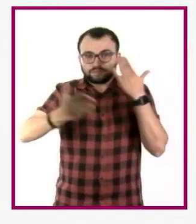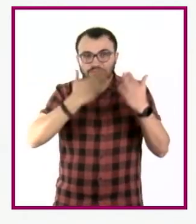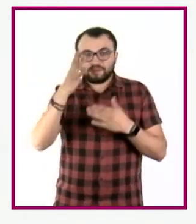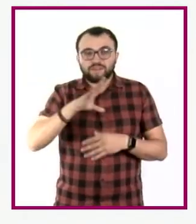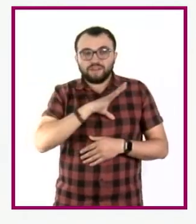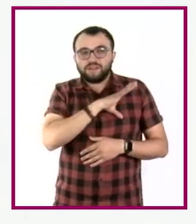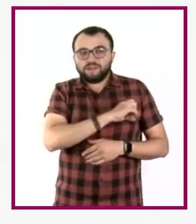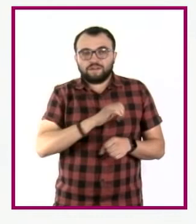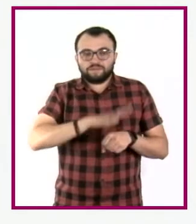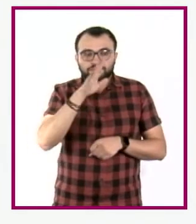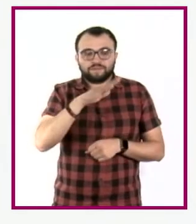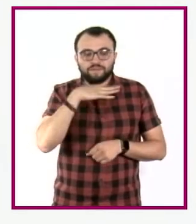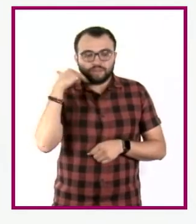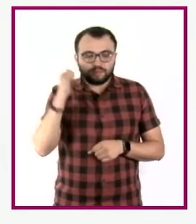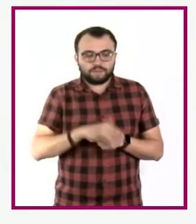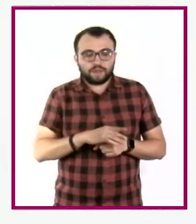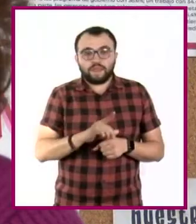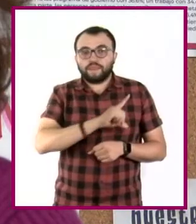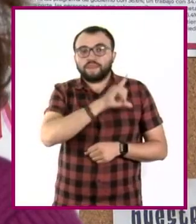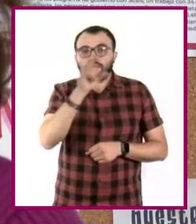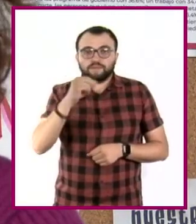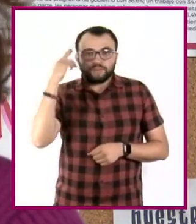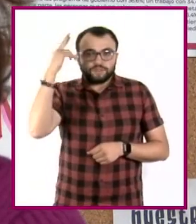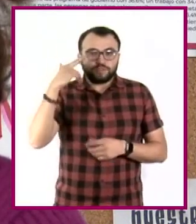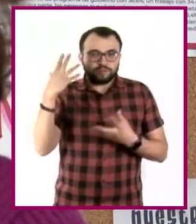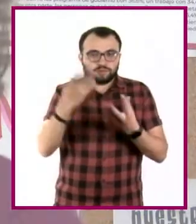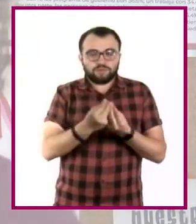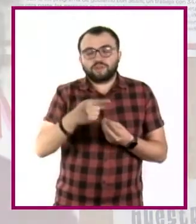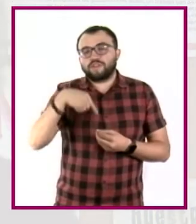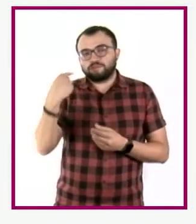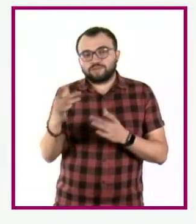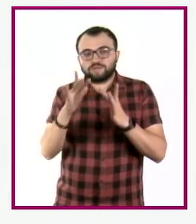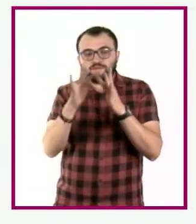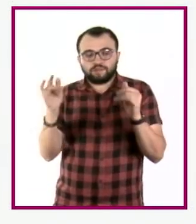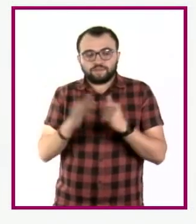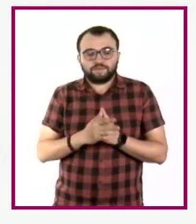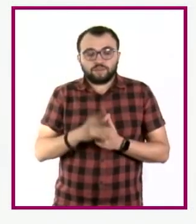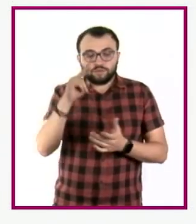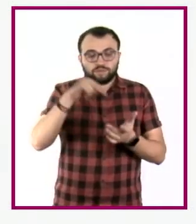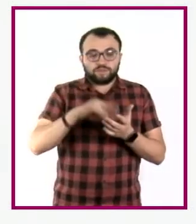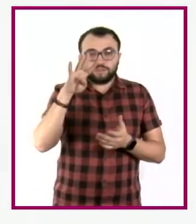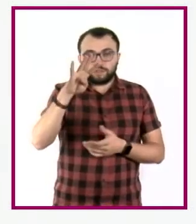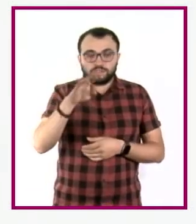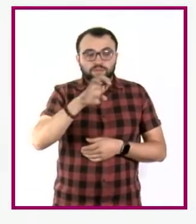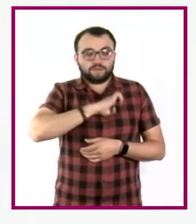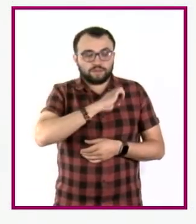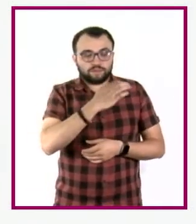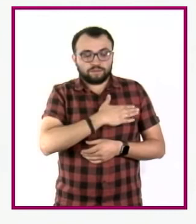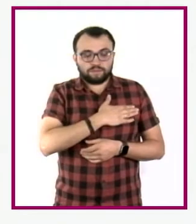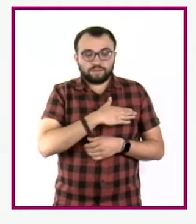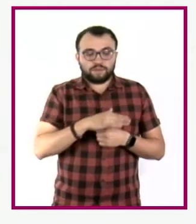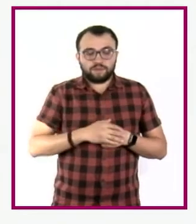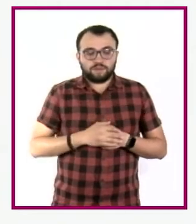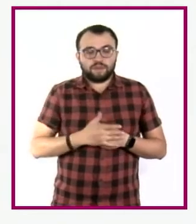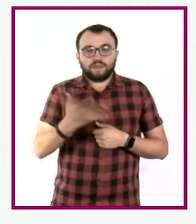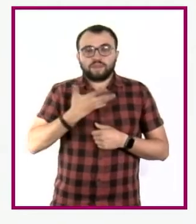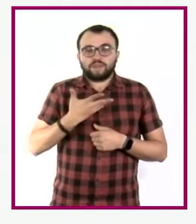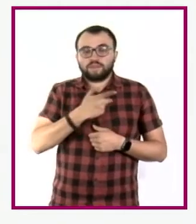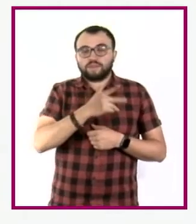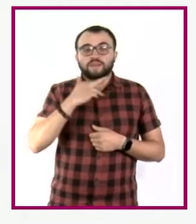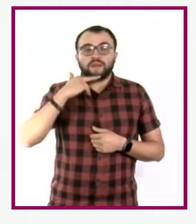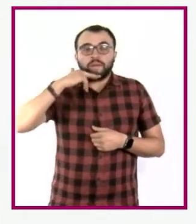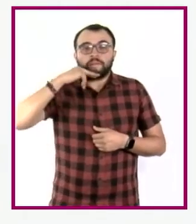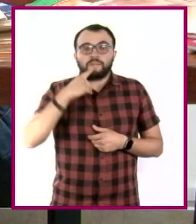internacionales, seguido de Reino Unido y Francia. En 2019, España, cuarto país de la OCDE, el que tiene el mejor